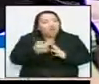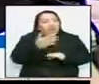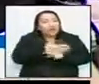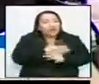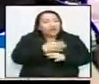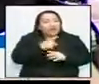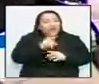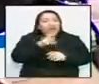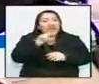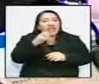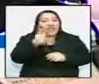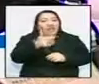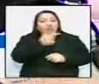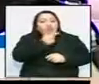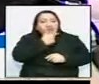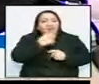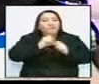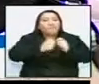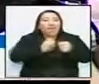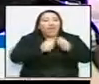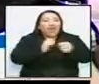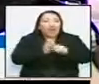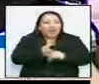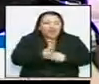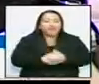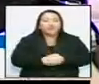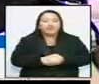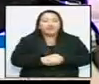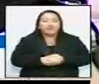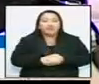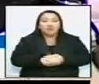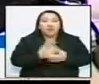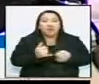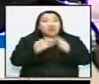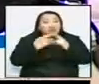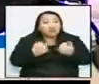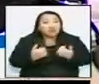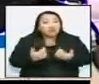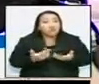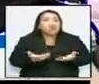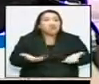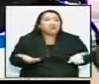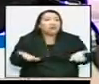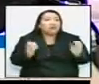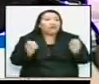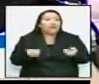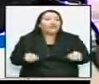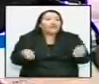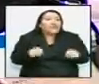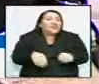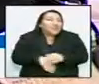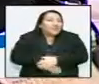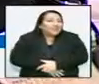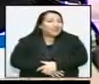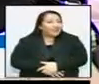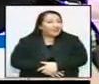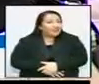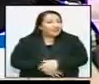a la línea María, los peajes. Yo quiero saber los resultados. ¿O será que se han suspendido las